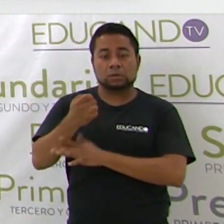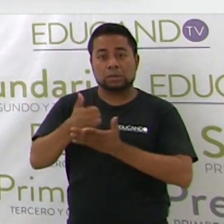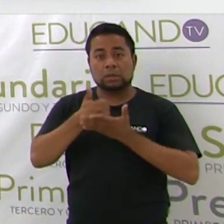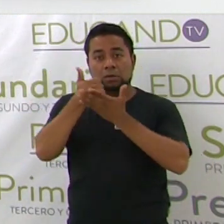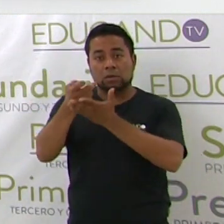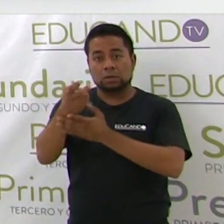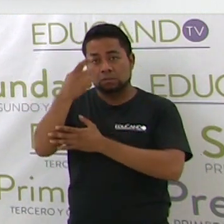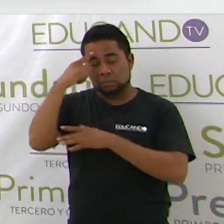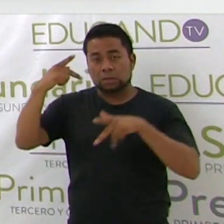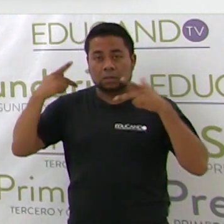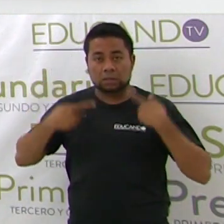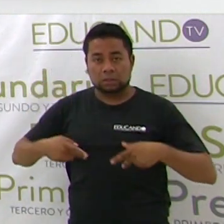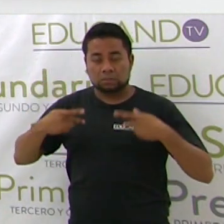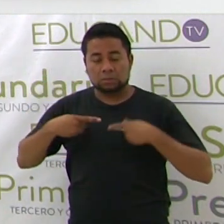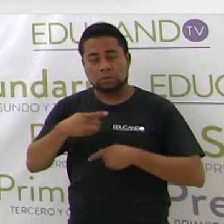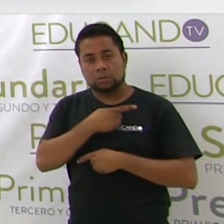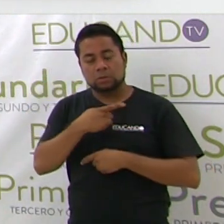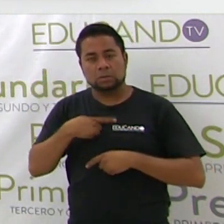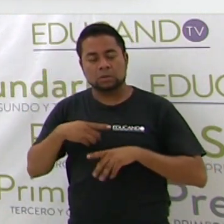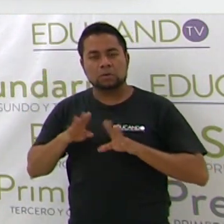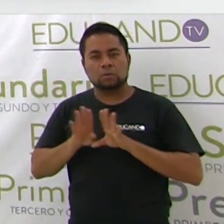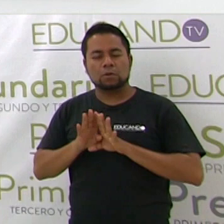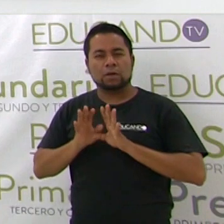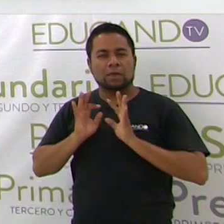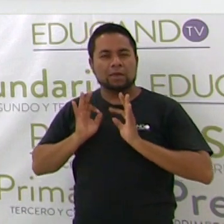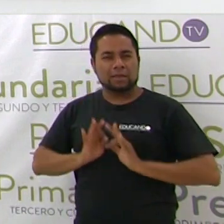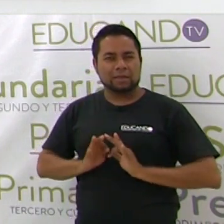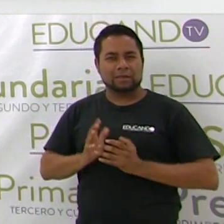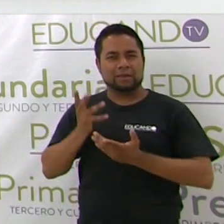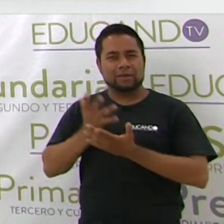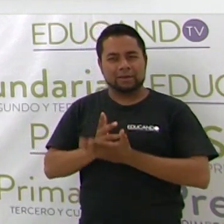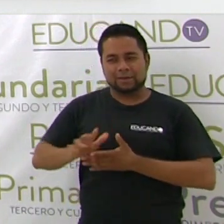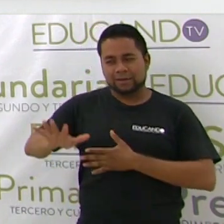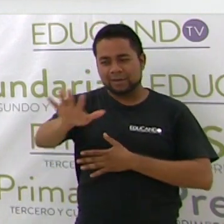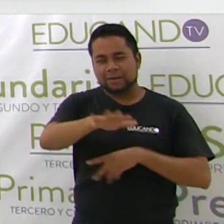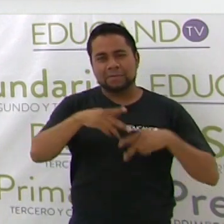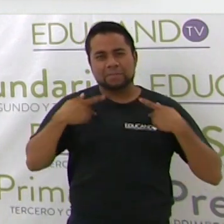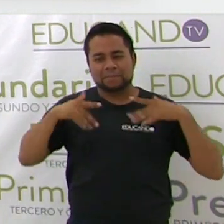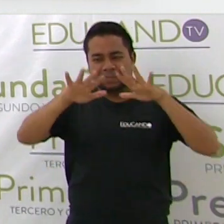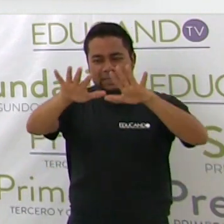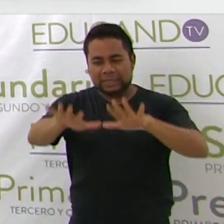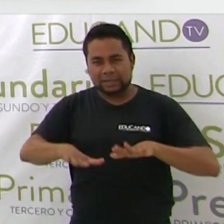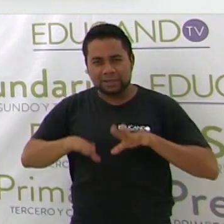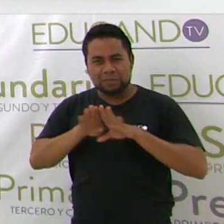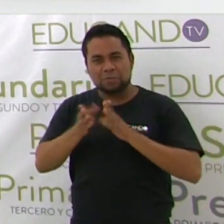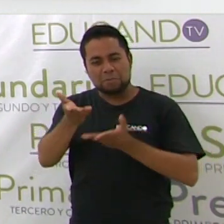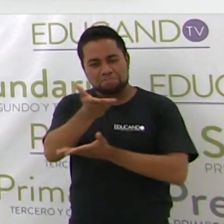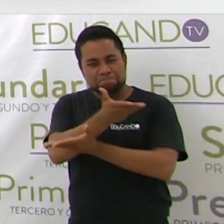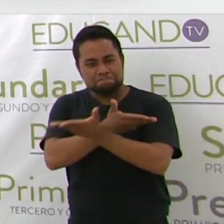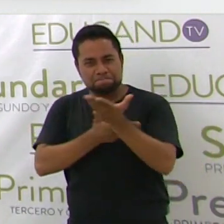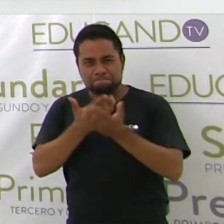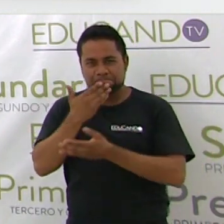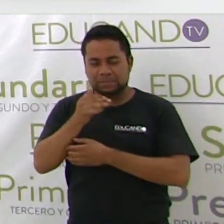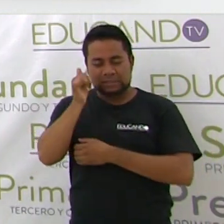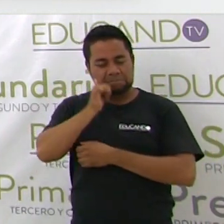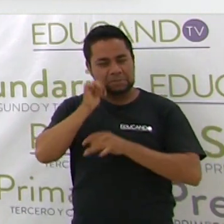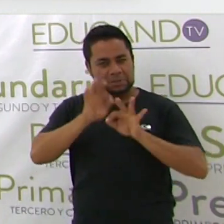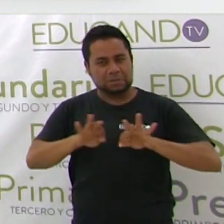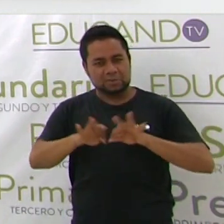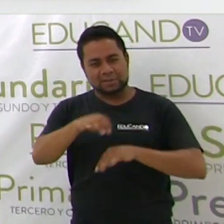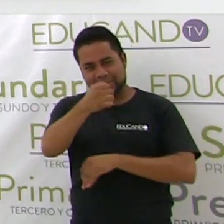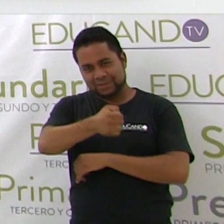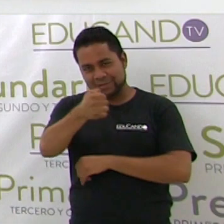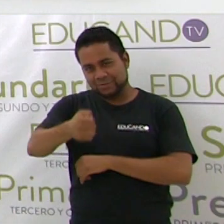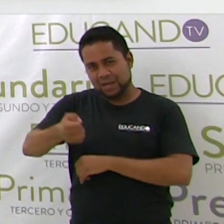que el público se relaje, ¿sí? A que haya una atmósfera amigable. Entonces es importante saludar de esa